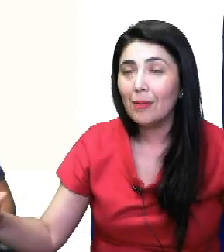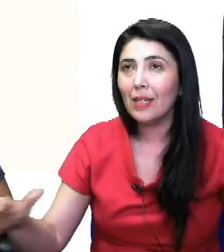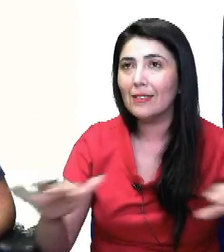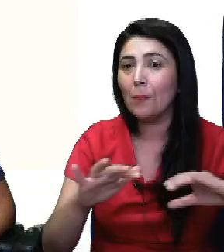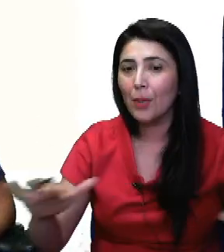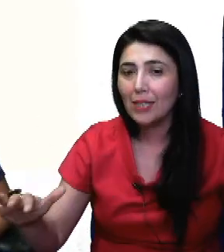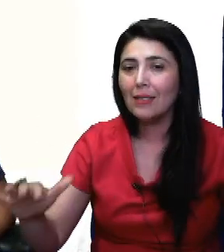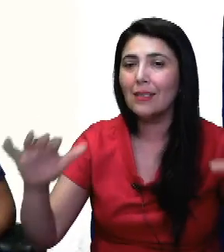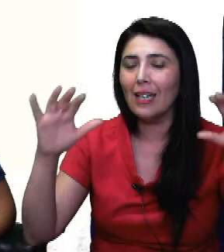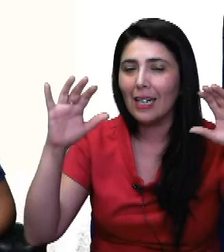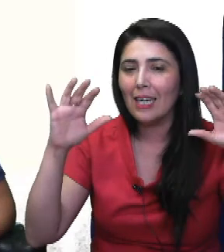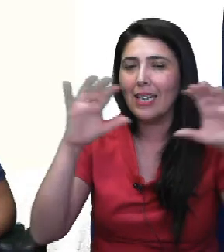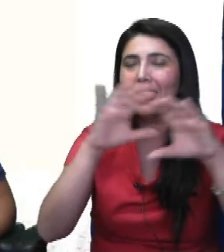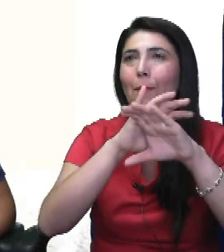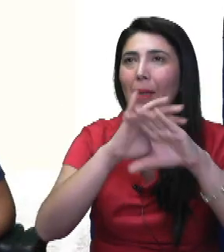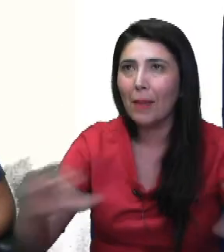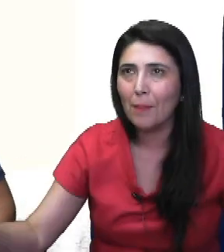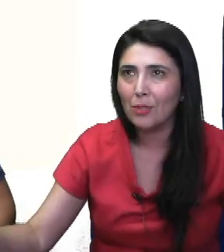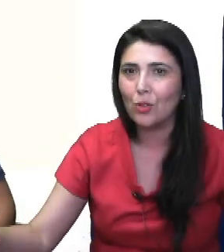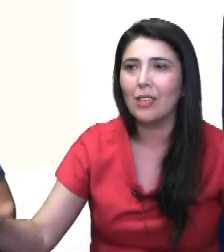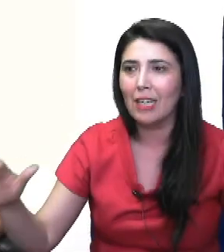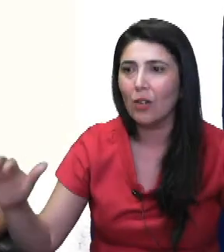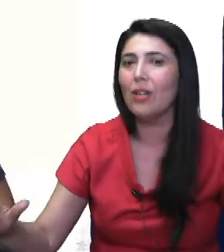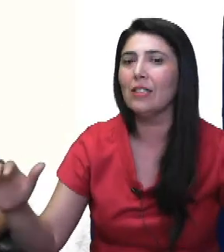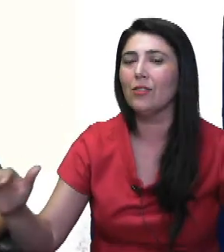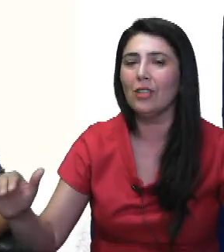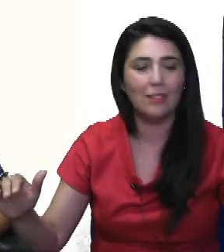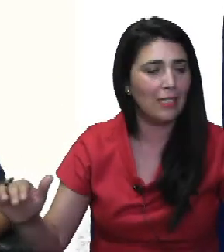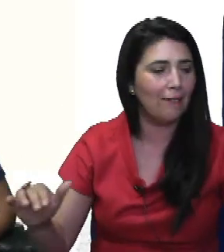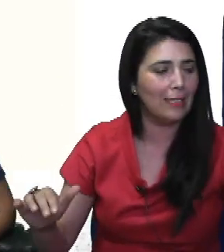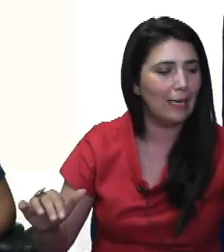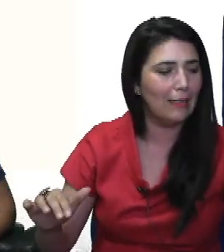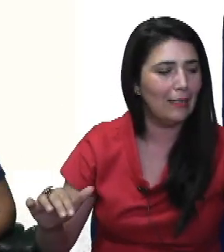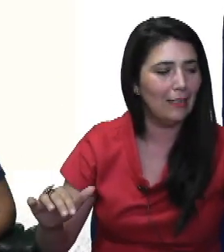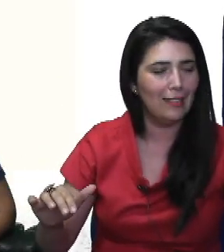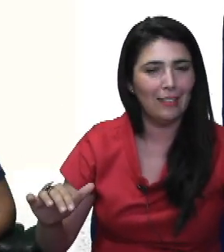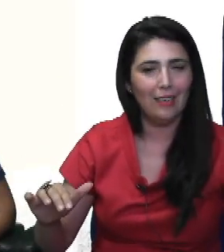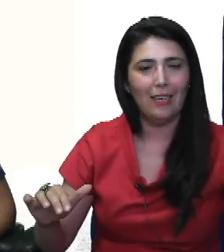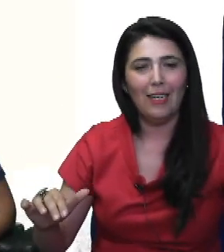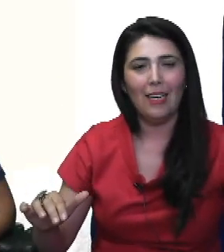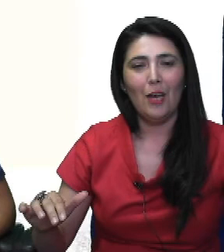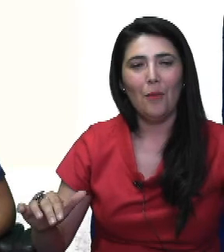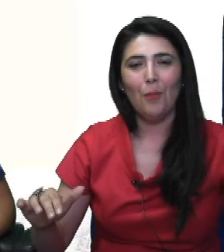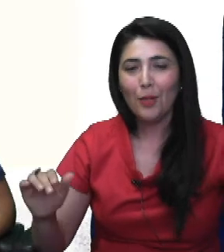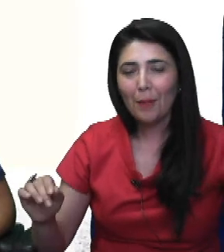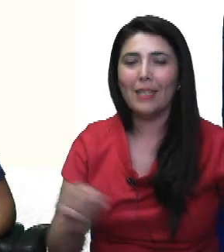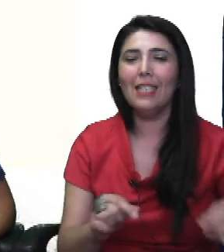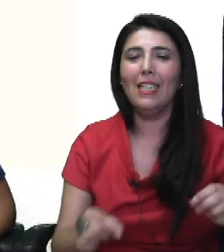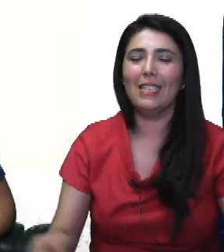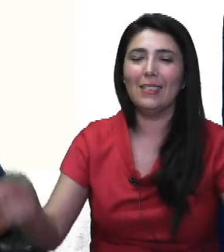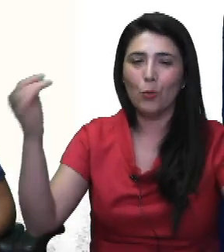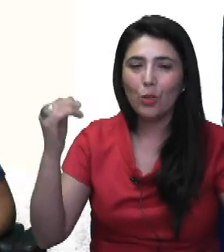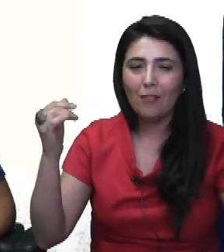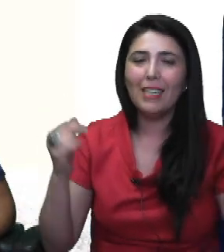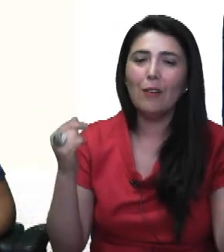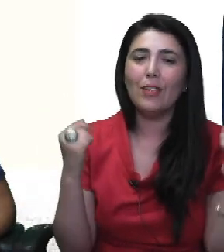pueden ser puestas en este primer piso que tiene que ver con la satisfacción de necesidades básicas. Por otra parte,